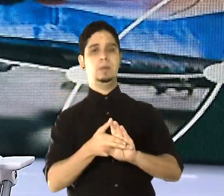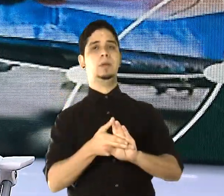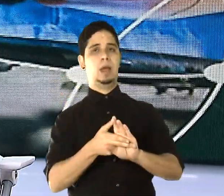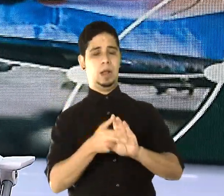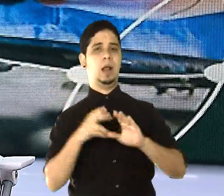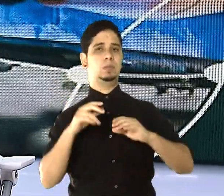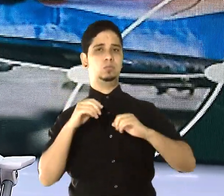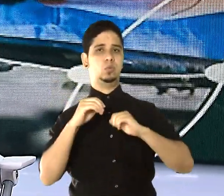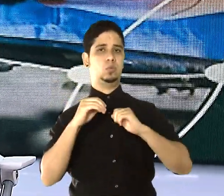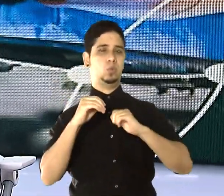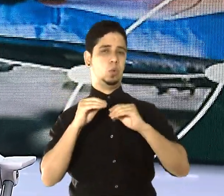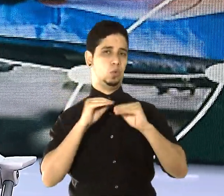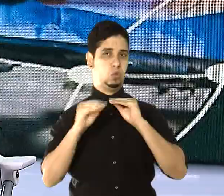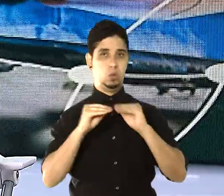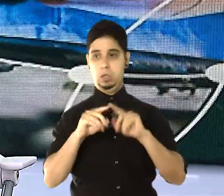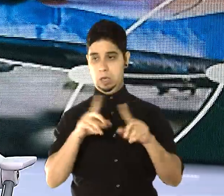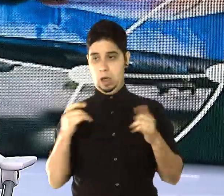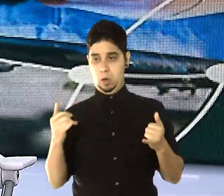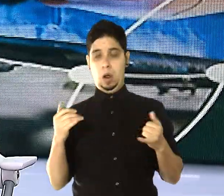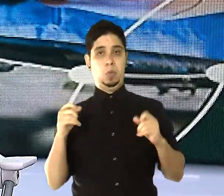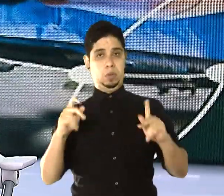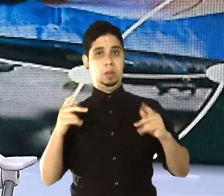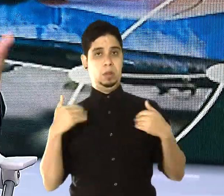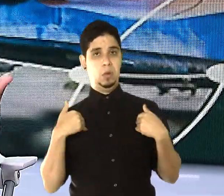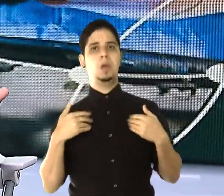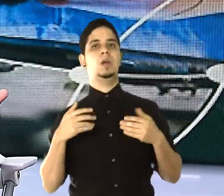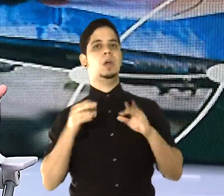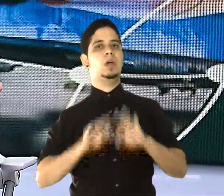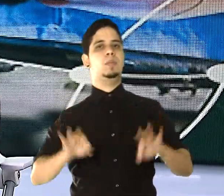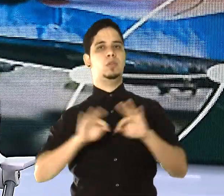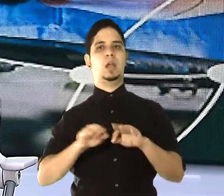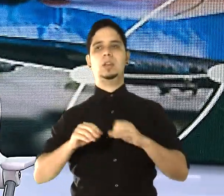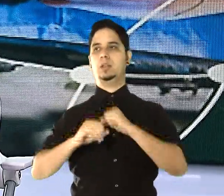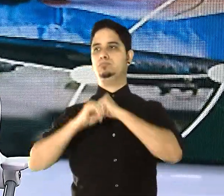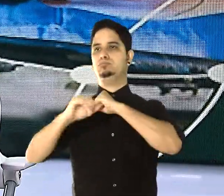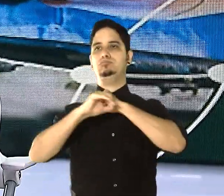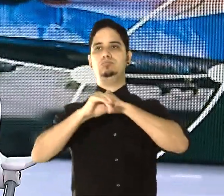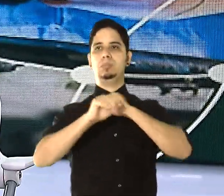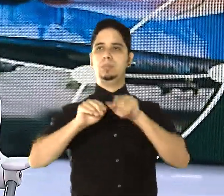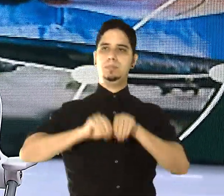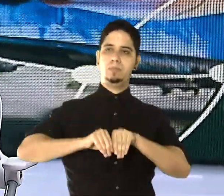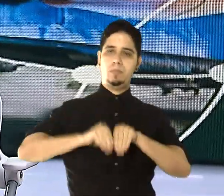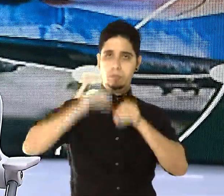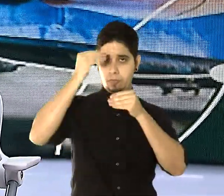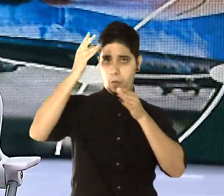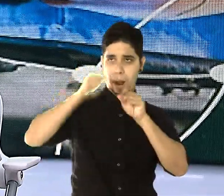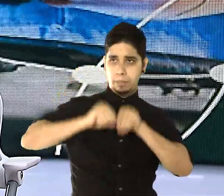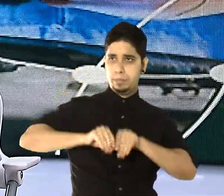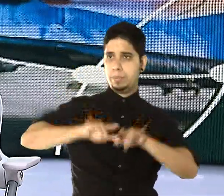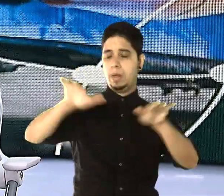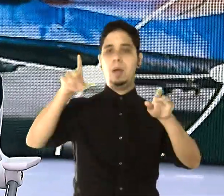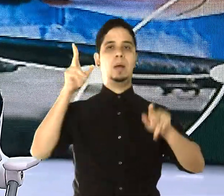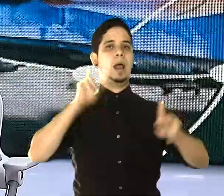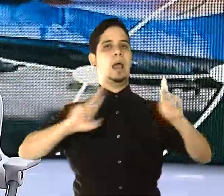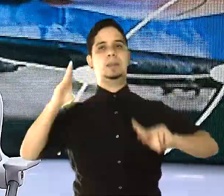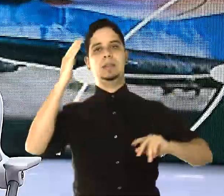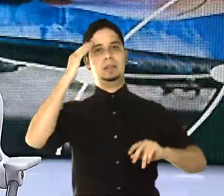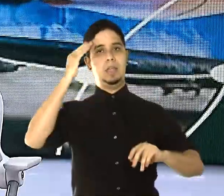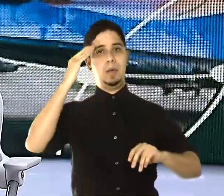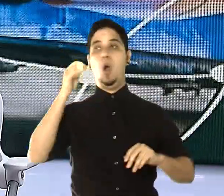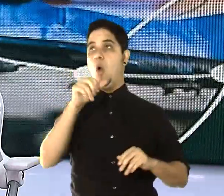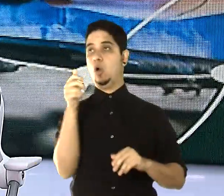las oportunidades están. Así que yo creo que hay que seguir llevando ese mensaje y orientando a nuestros puertorriqueños y puertorriqueñas que están en los